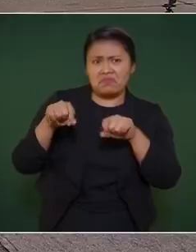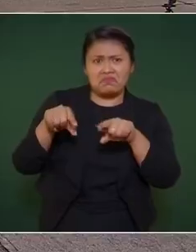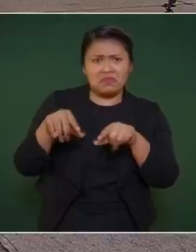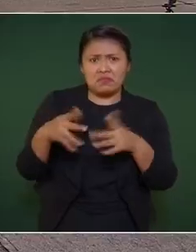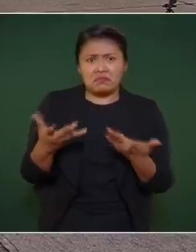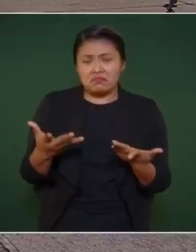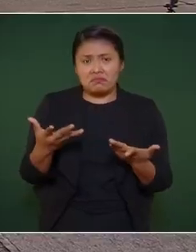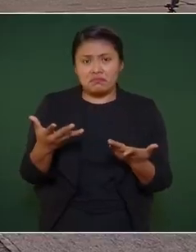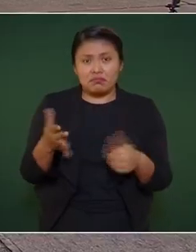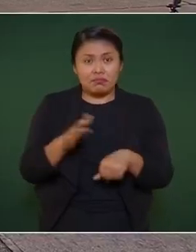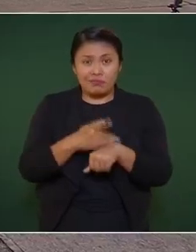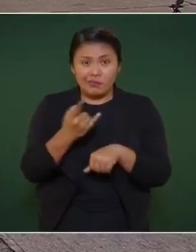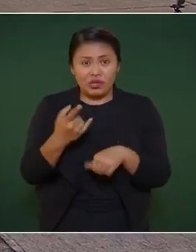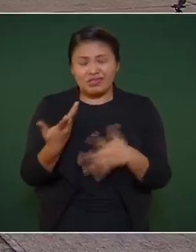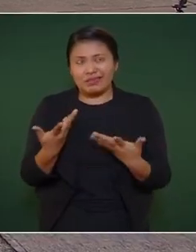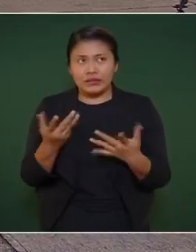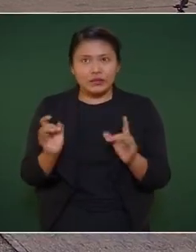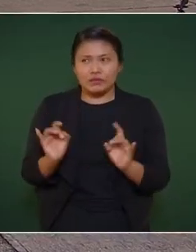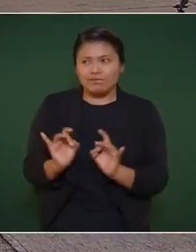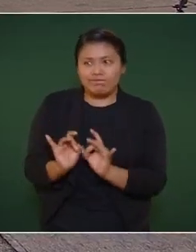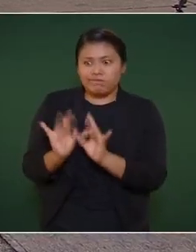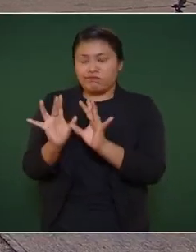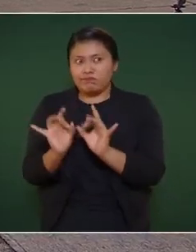por todos los riesgos que implica.